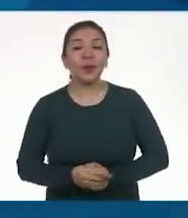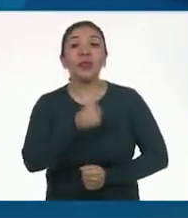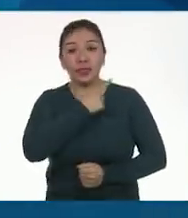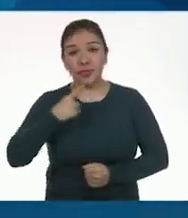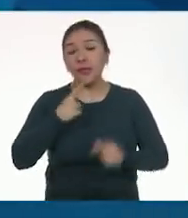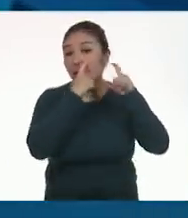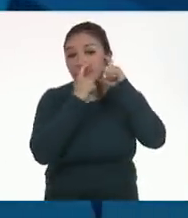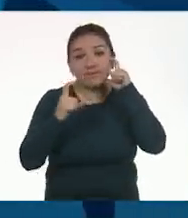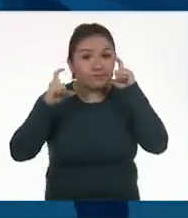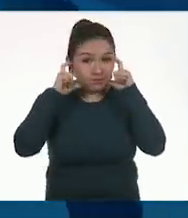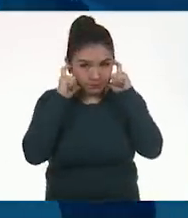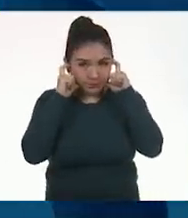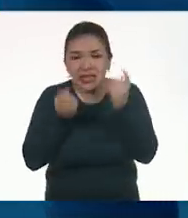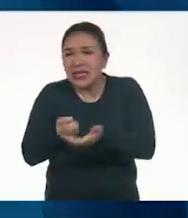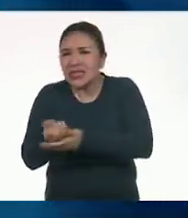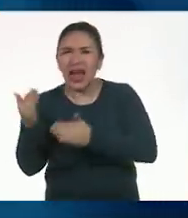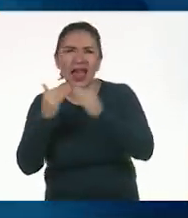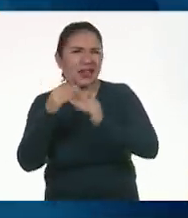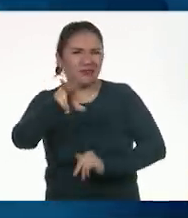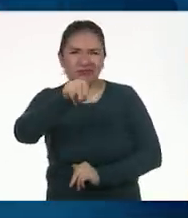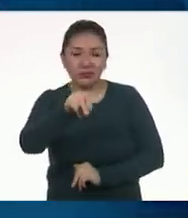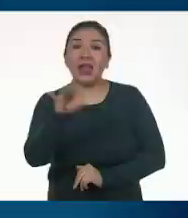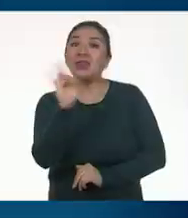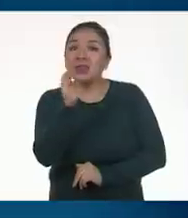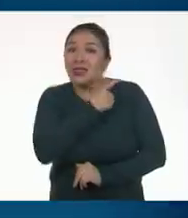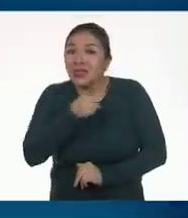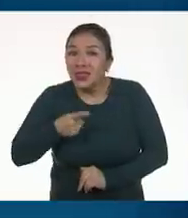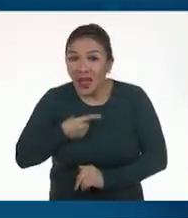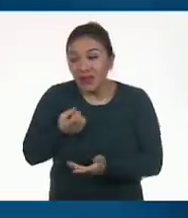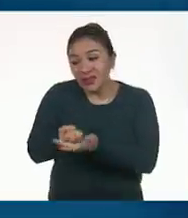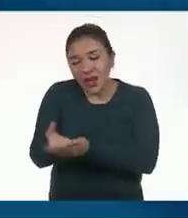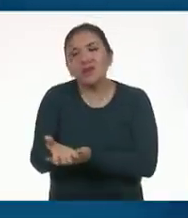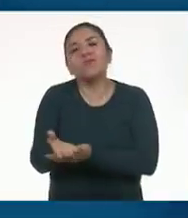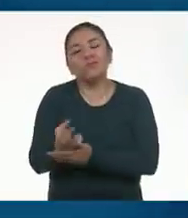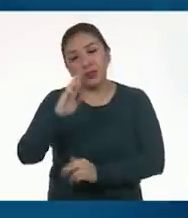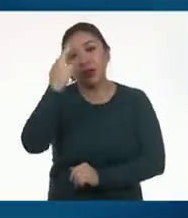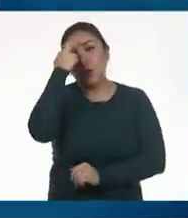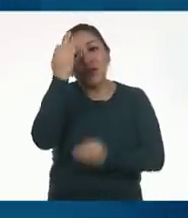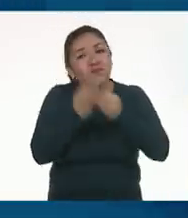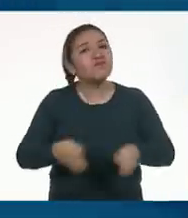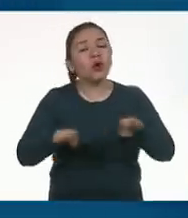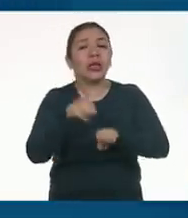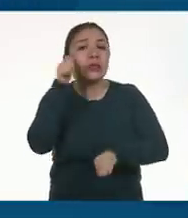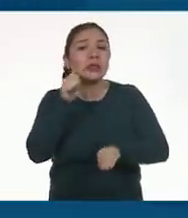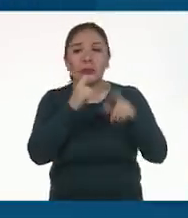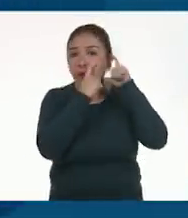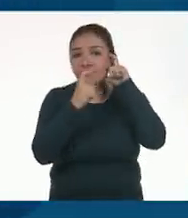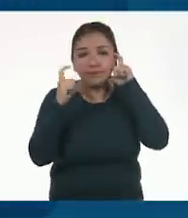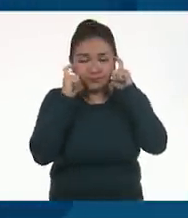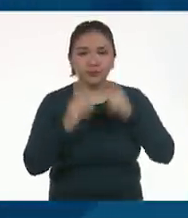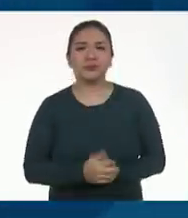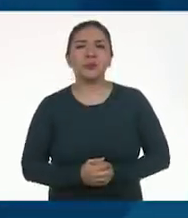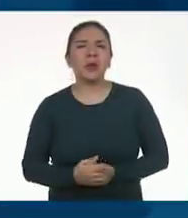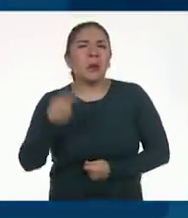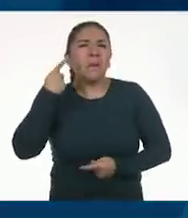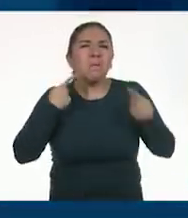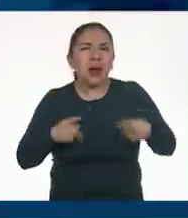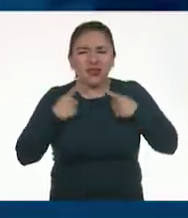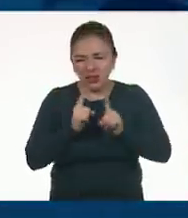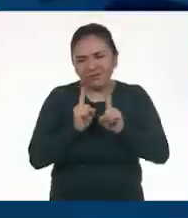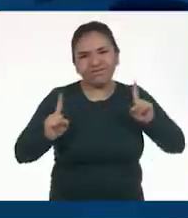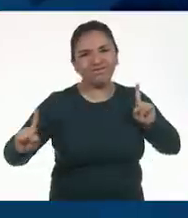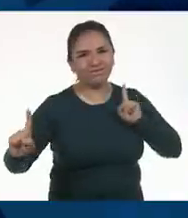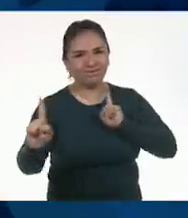Utiliza cubrebocas. No salgas de casa y si tienes que hacerlo, recuerda que es obligatorio utilizarlo. Mantén la sana